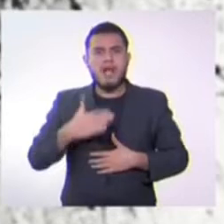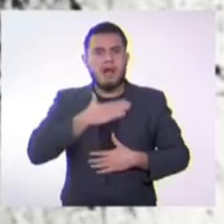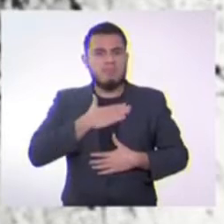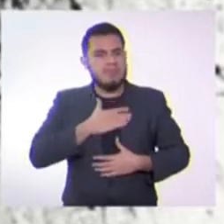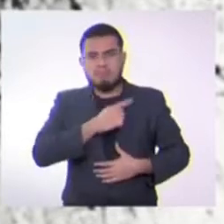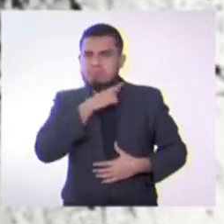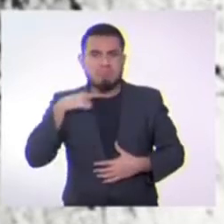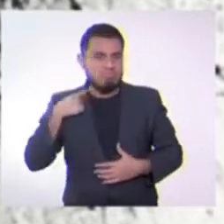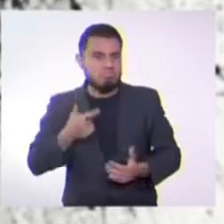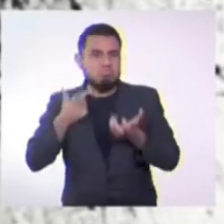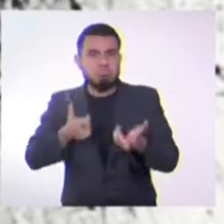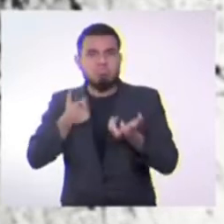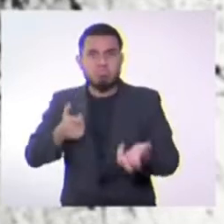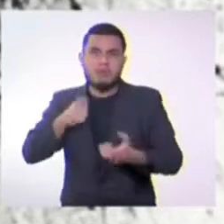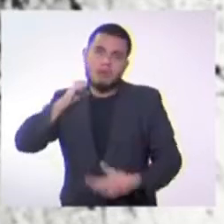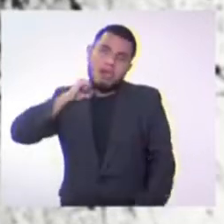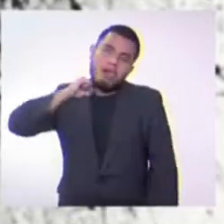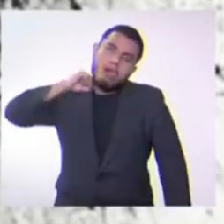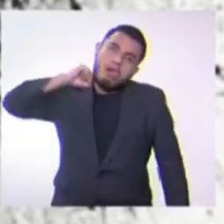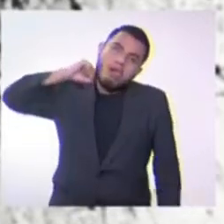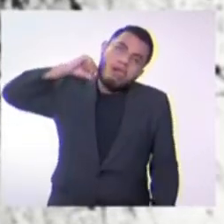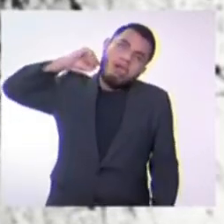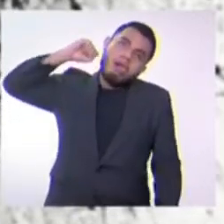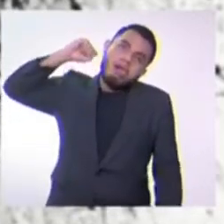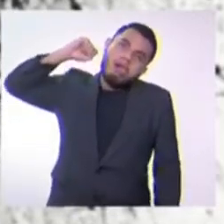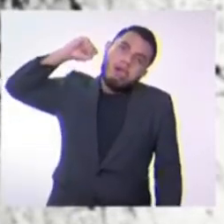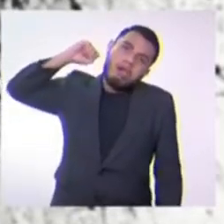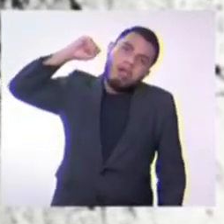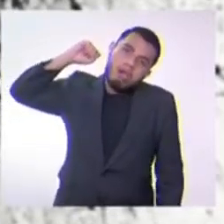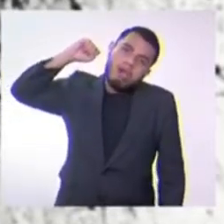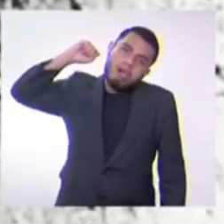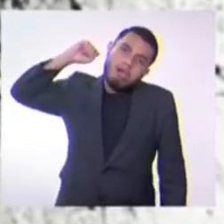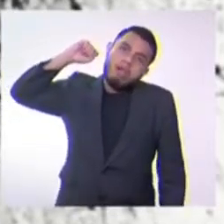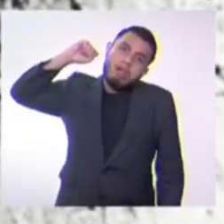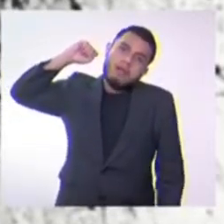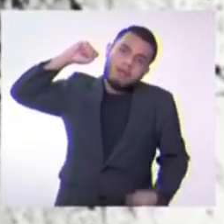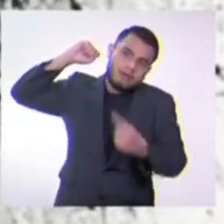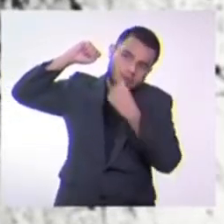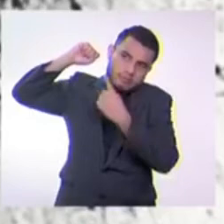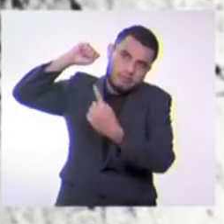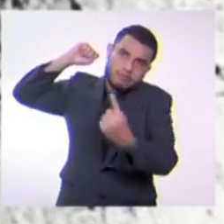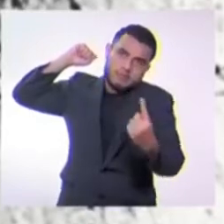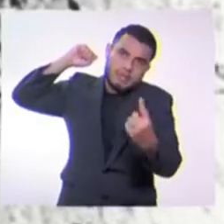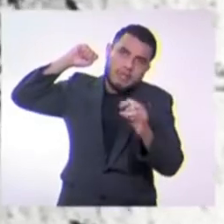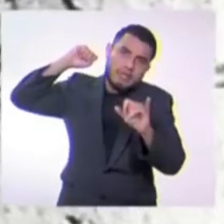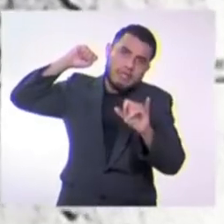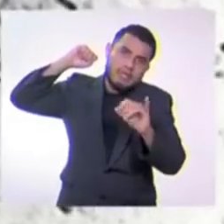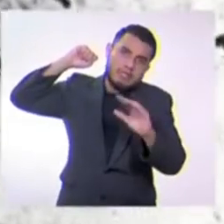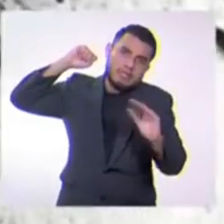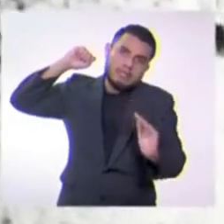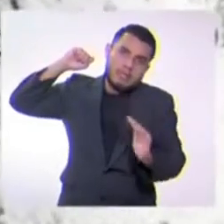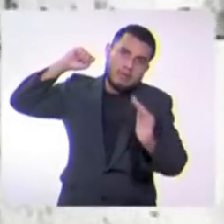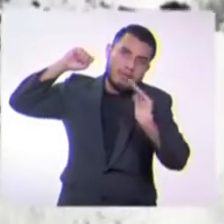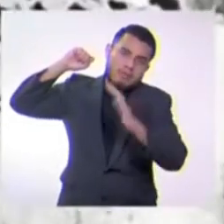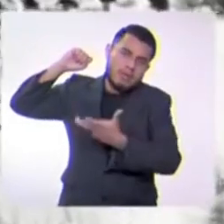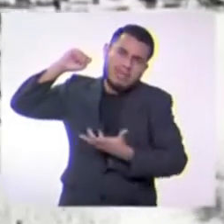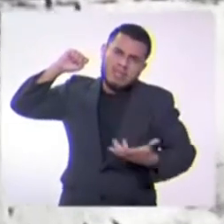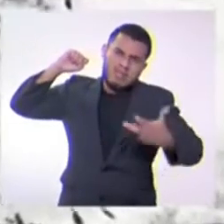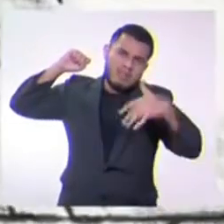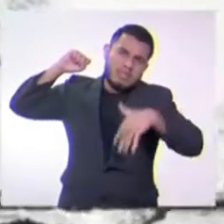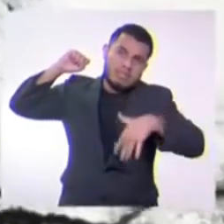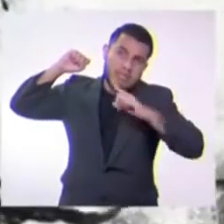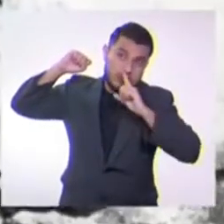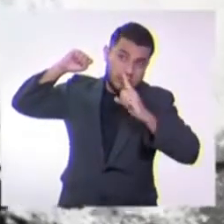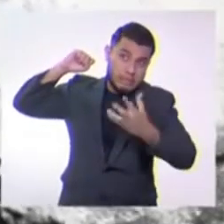vida colgándome de una ceiba en la plaza pública de Izalco, para que toda la población